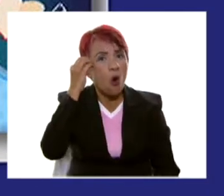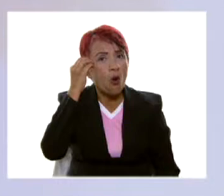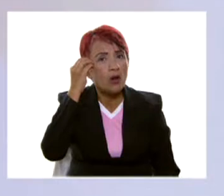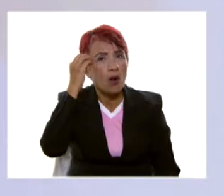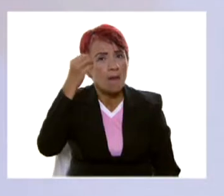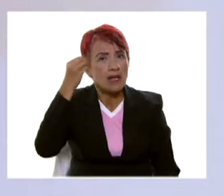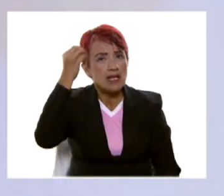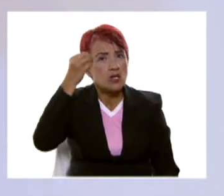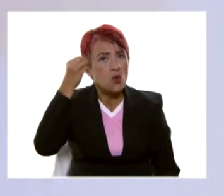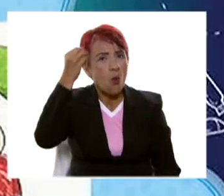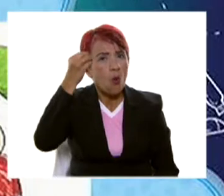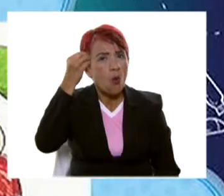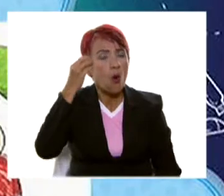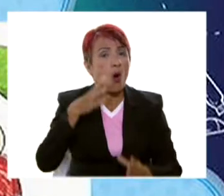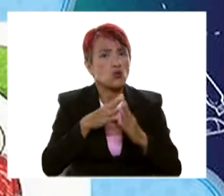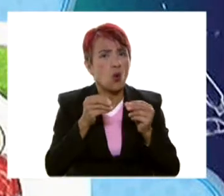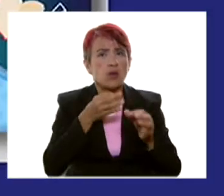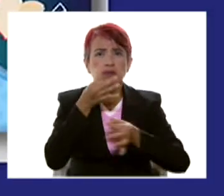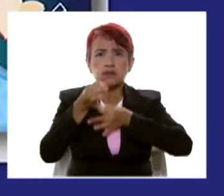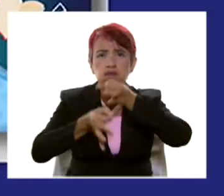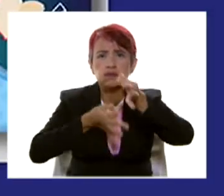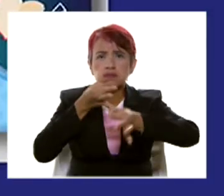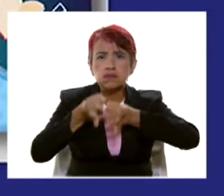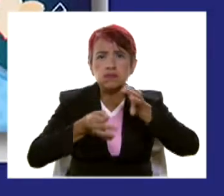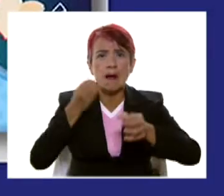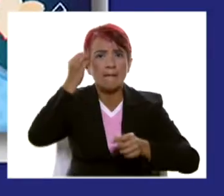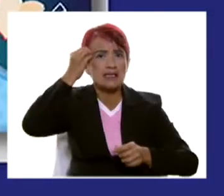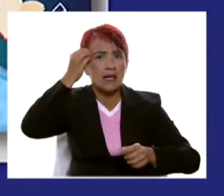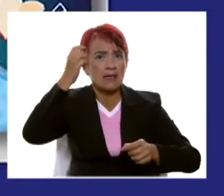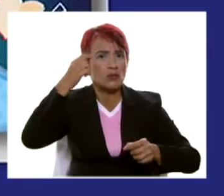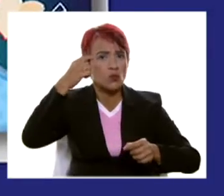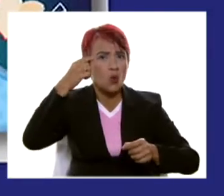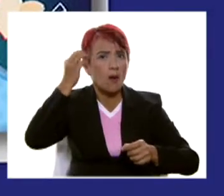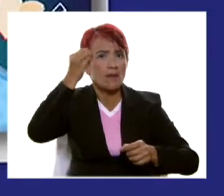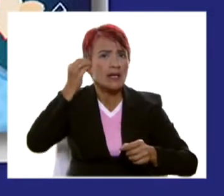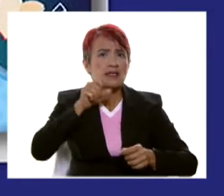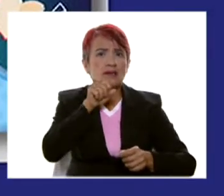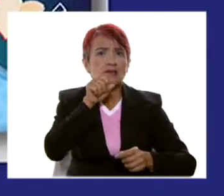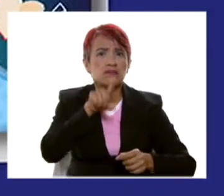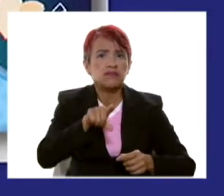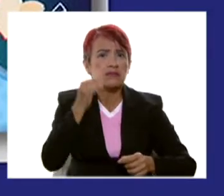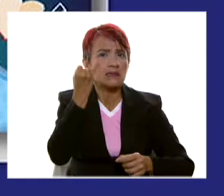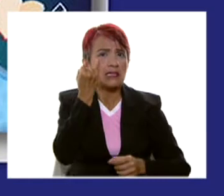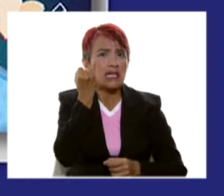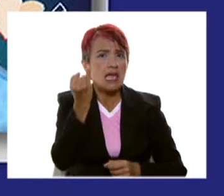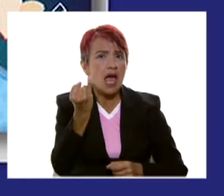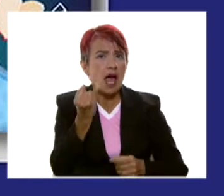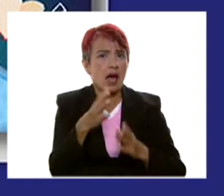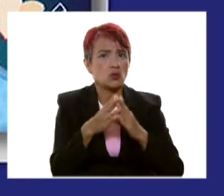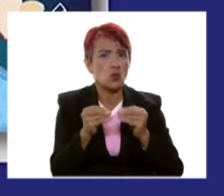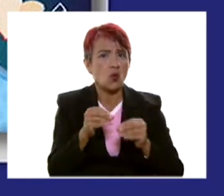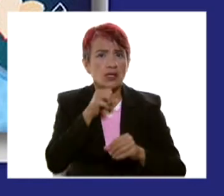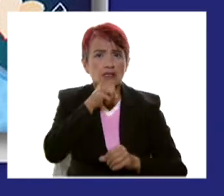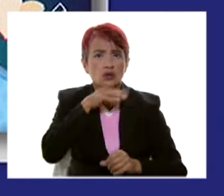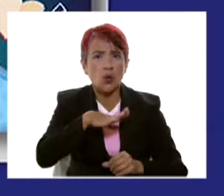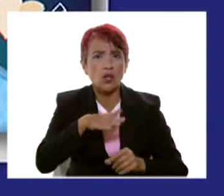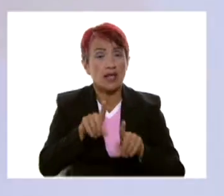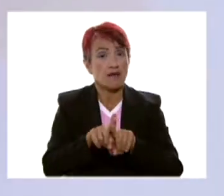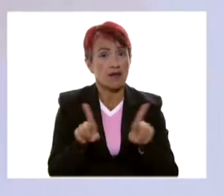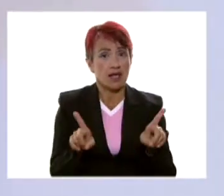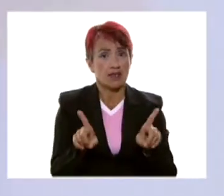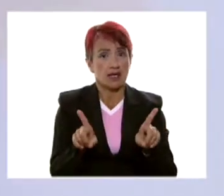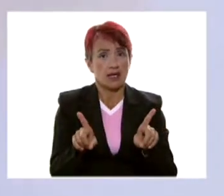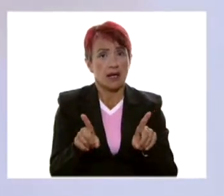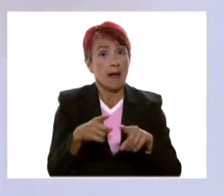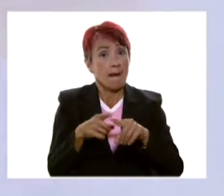presten atención, es la expresión de un pensamiento o sentir surgido de una idea. situación o acontecimiento. Son cosas distintas,